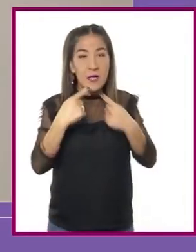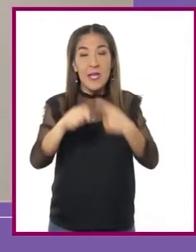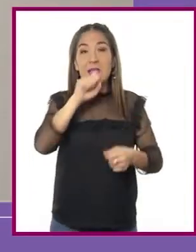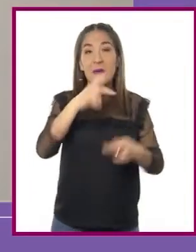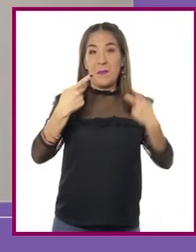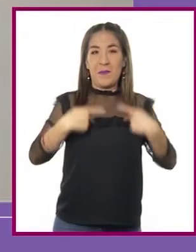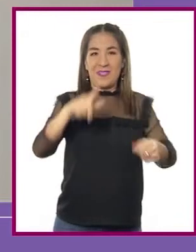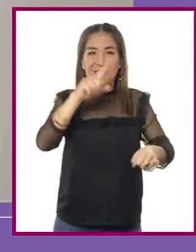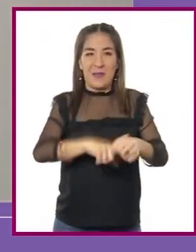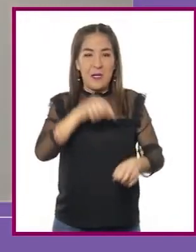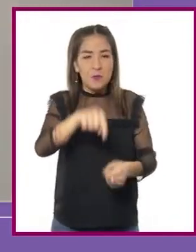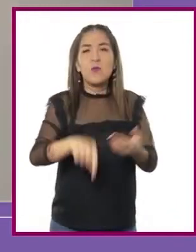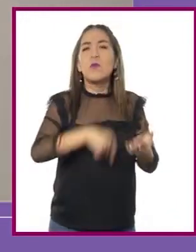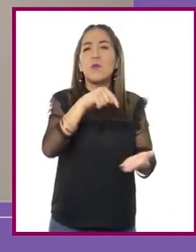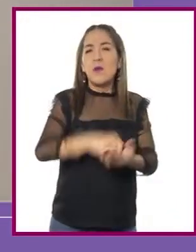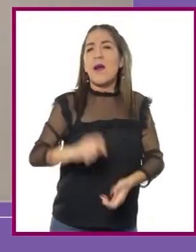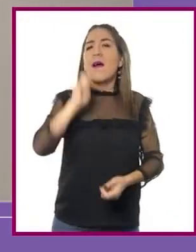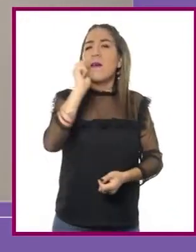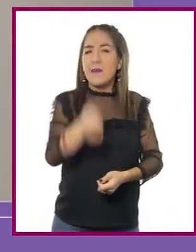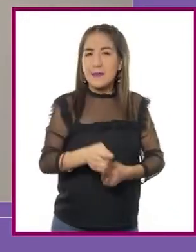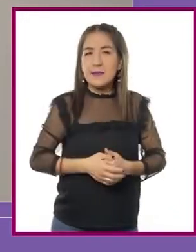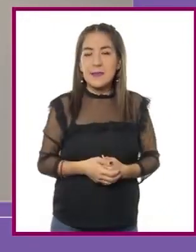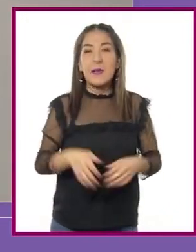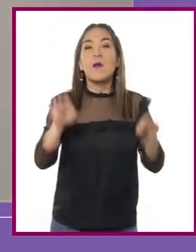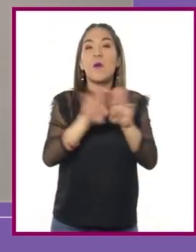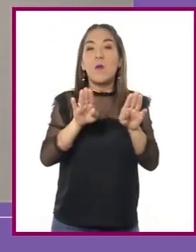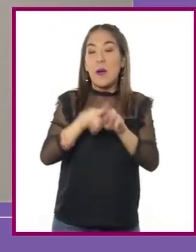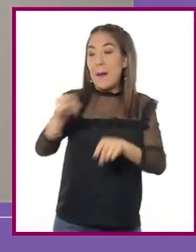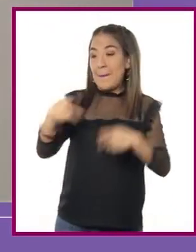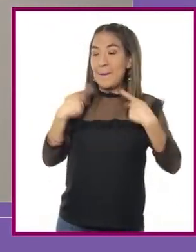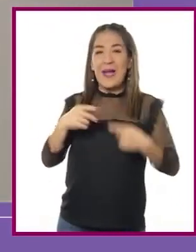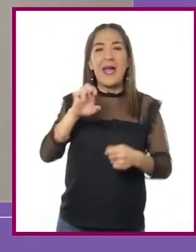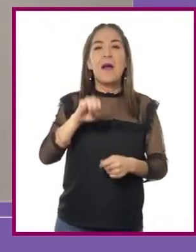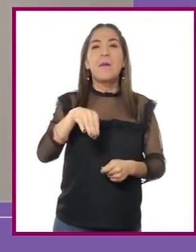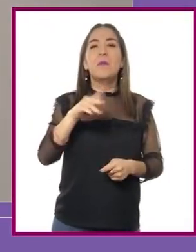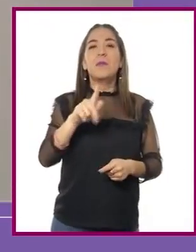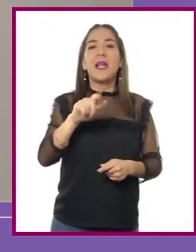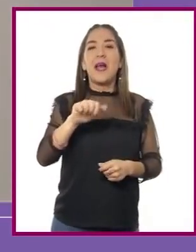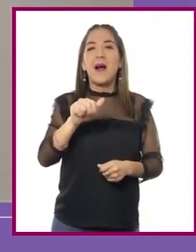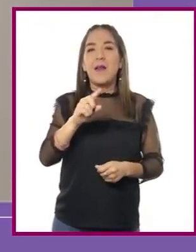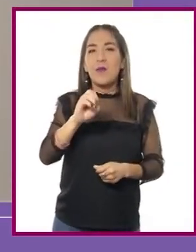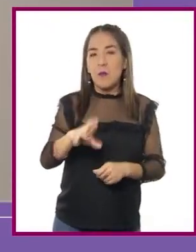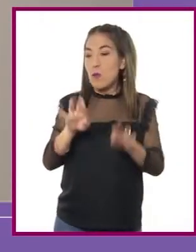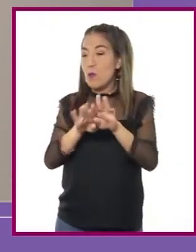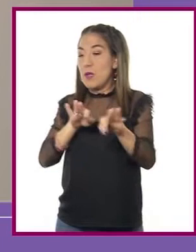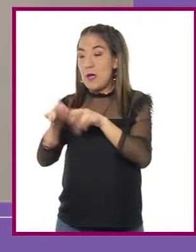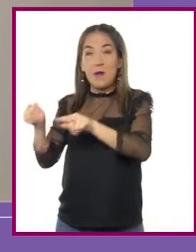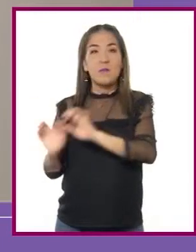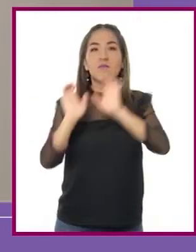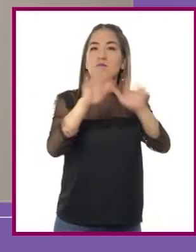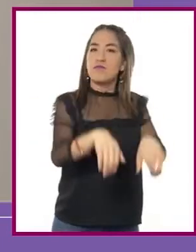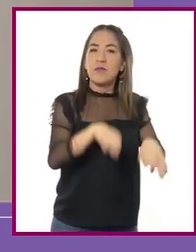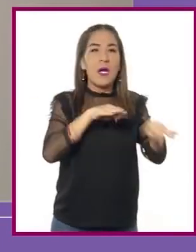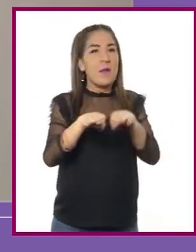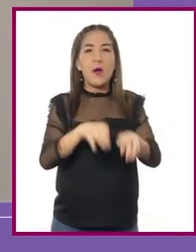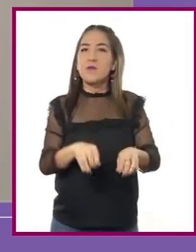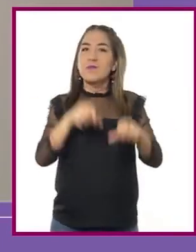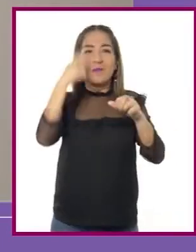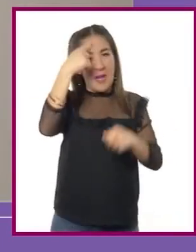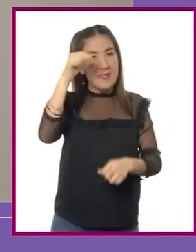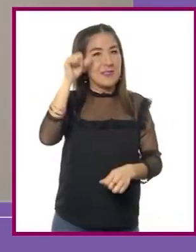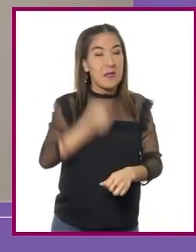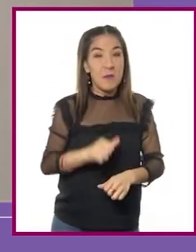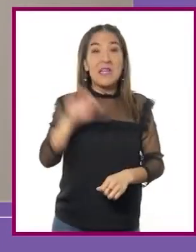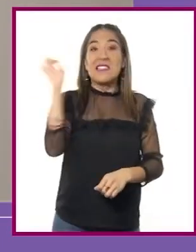de base, se refiere a empleadas y empleados con trabajo fijo y solo son movibles en caso